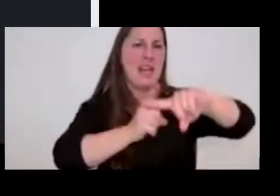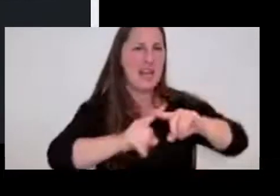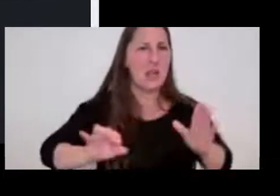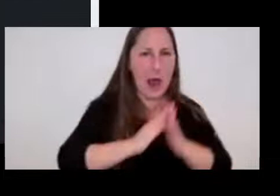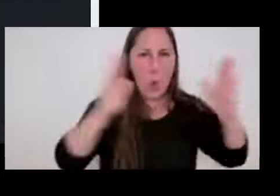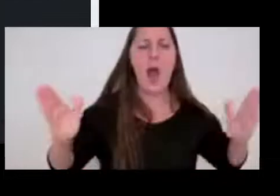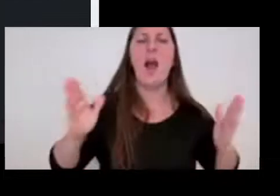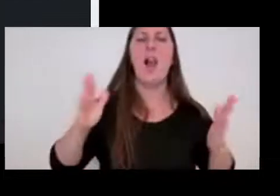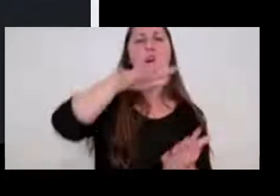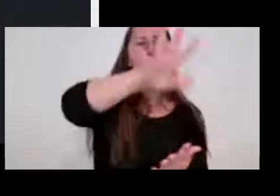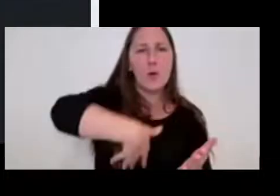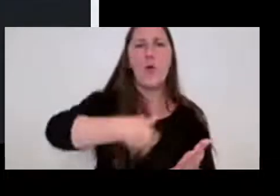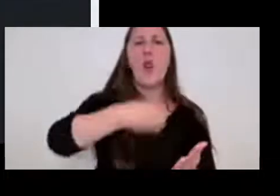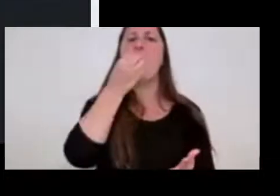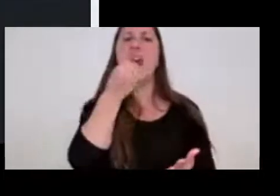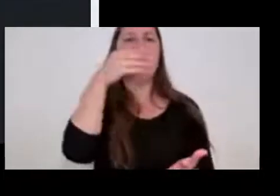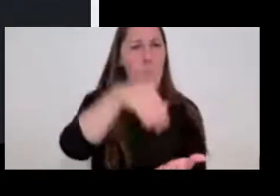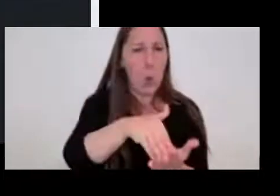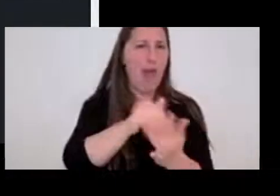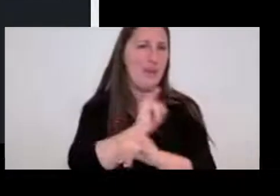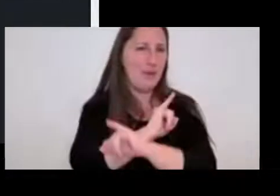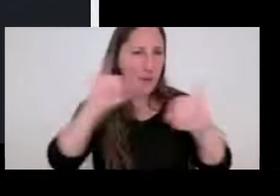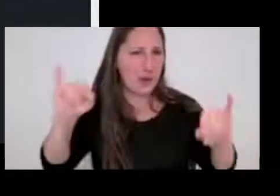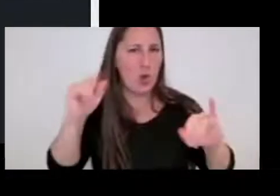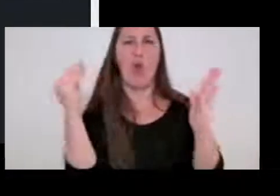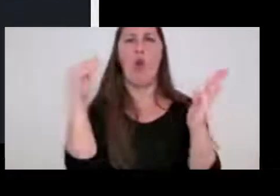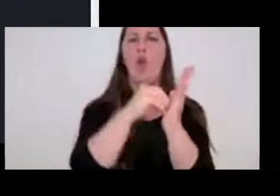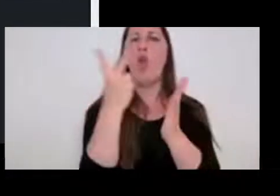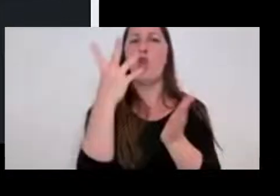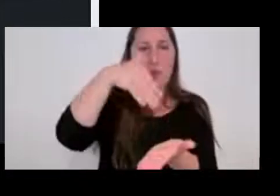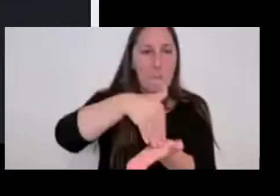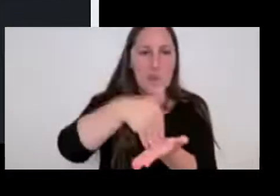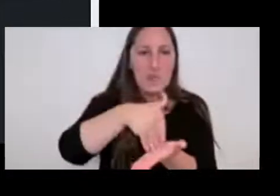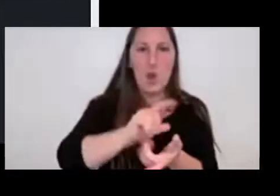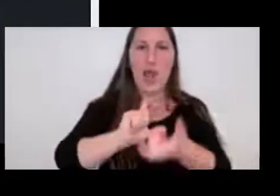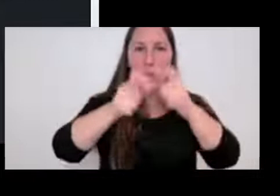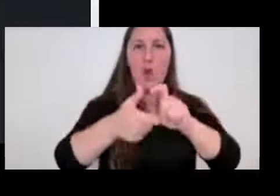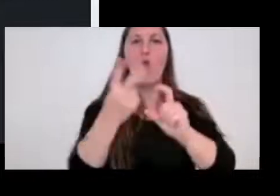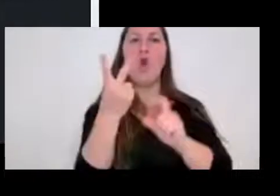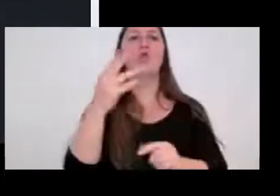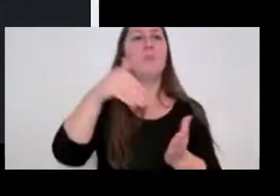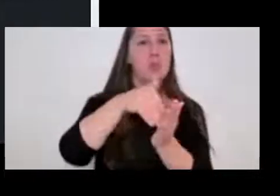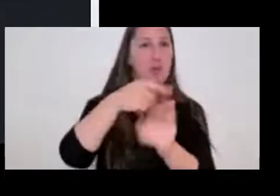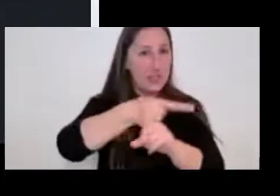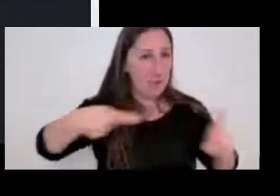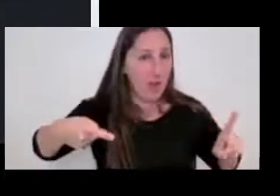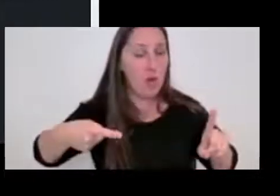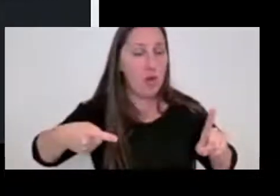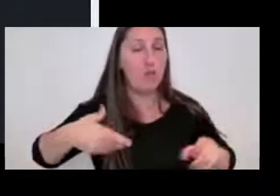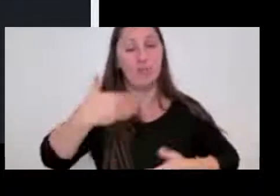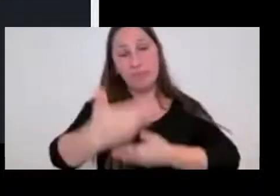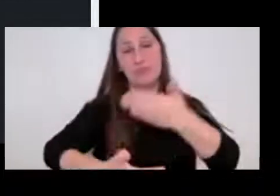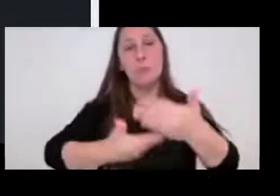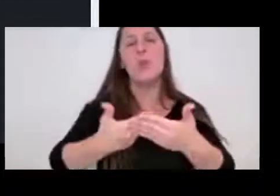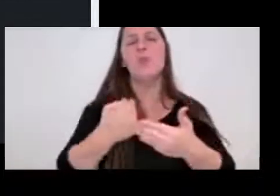juradas informativas. Acá está el monto de 2 millones no factorizado, ahora ya salió el 2,5 millones, ¿no? Para las informativas. Y digo